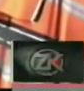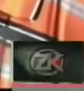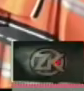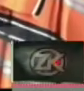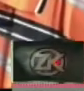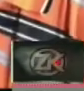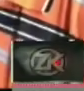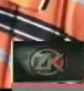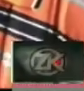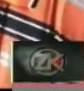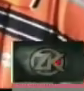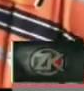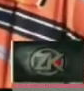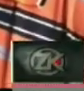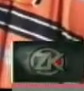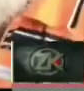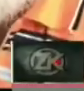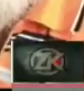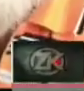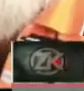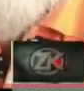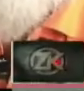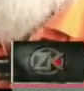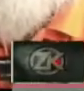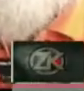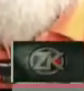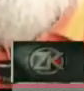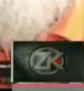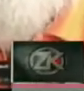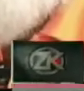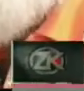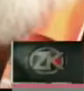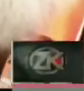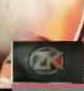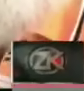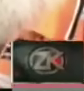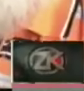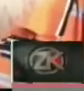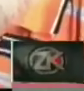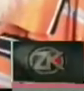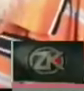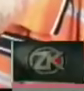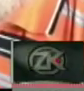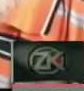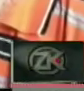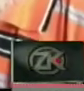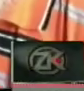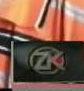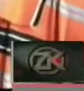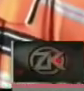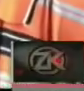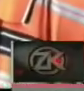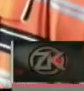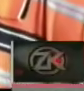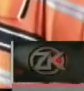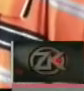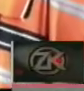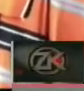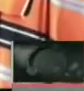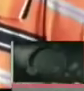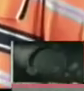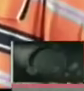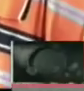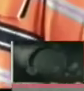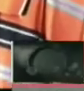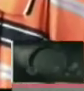Deportivos de Bode, Distrito Capital. Tuve desde la edad de 10 años, hoy yo tengo 82 años, no